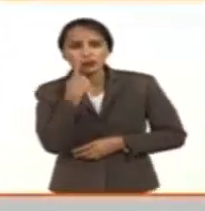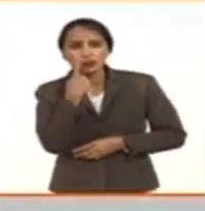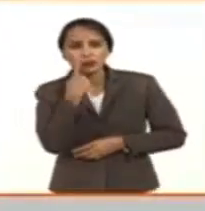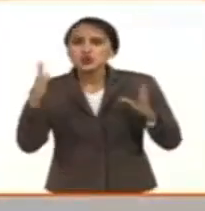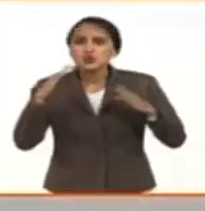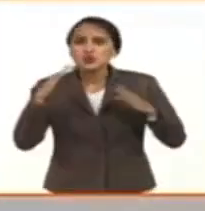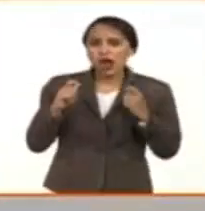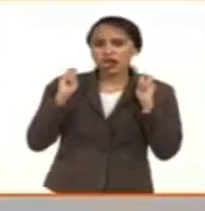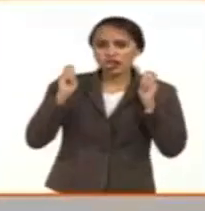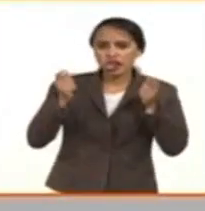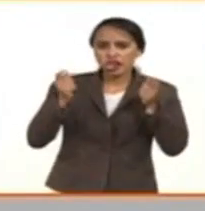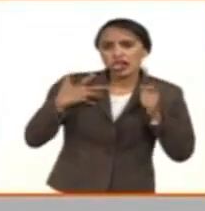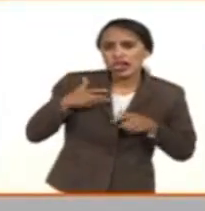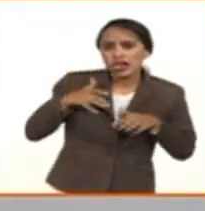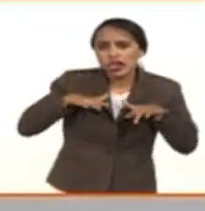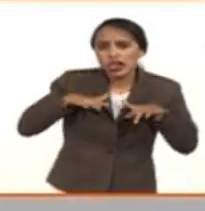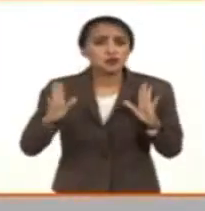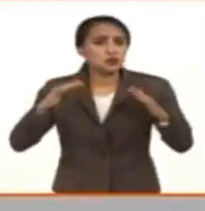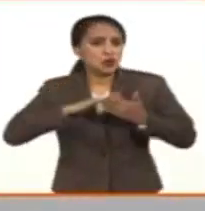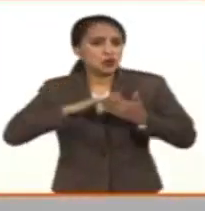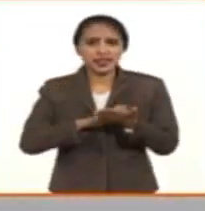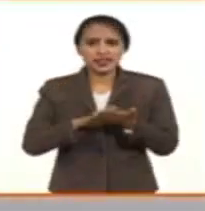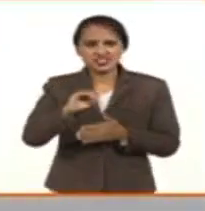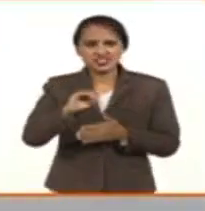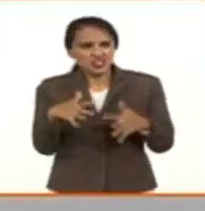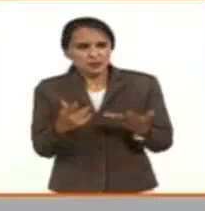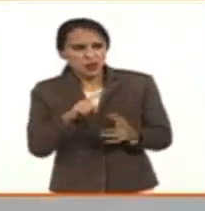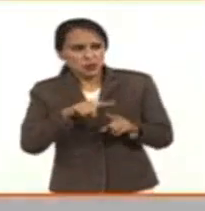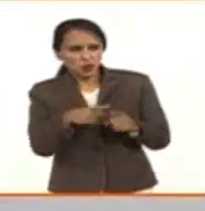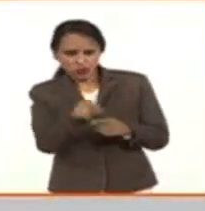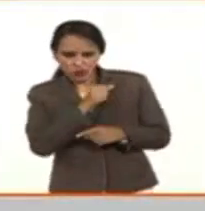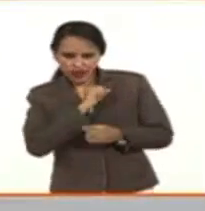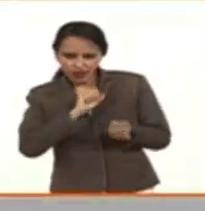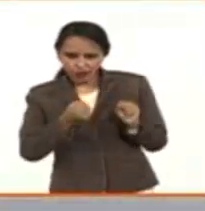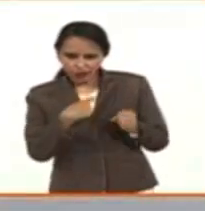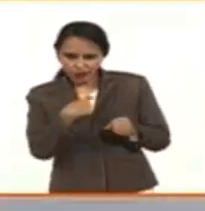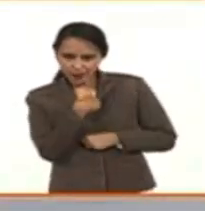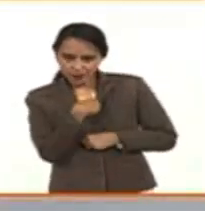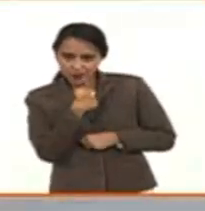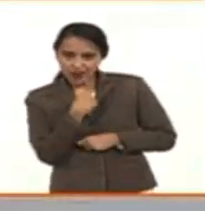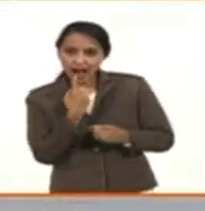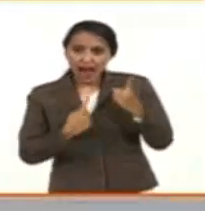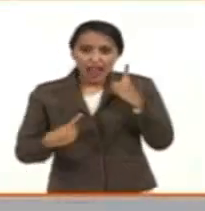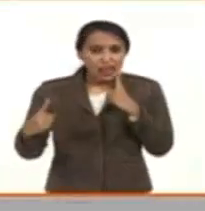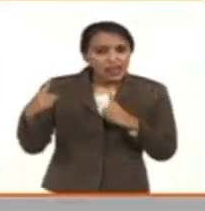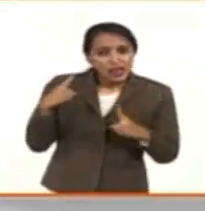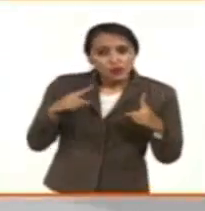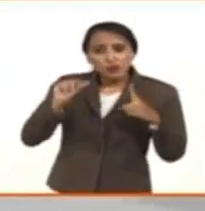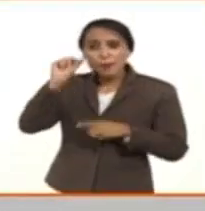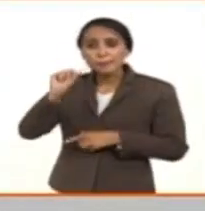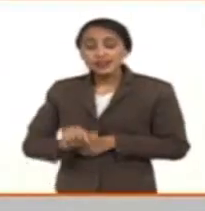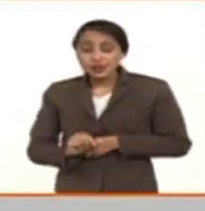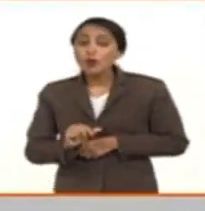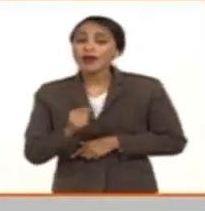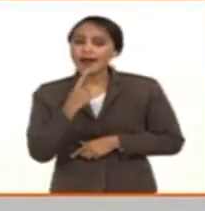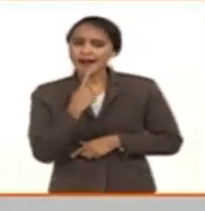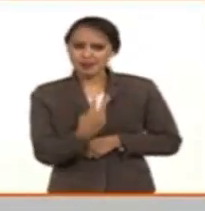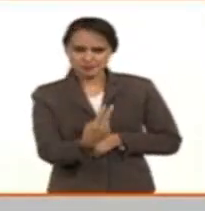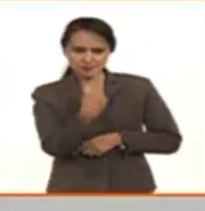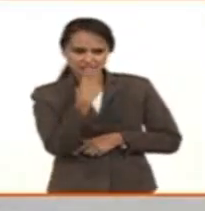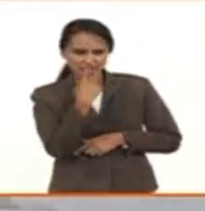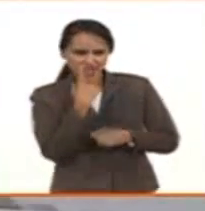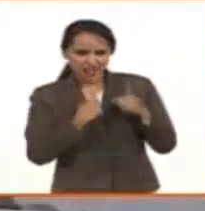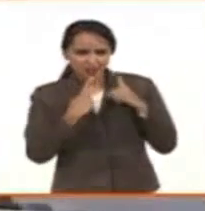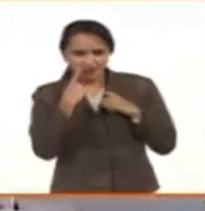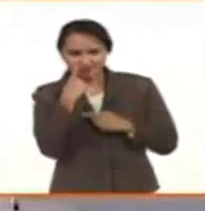hay nadie diciendo qué pasa aquí porque me manipulan solo algunas voces excepcionales que están todavía resistiendo y que